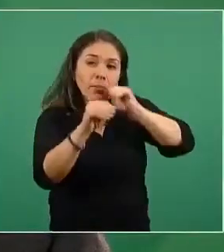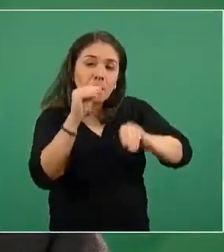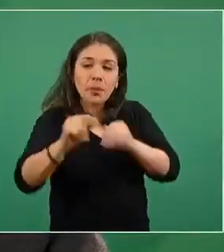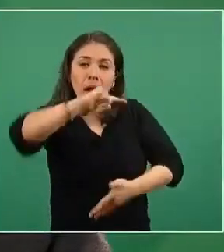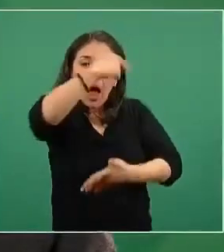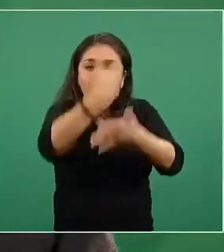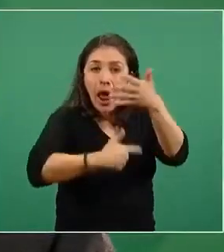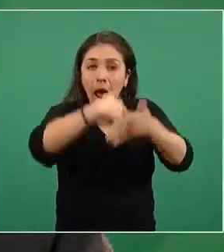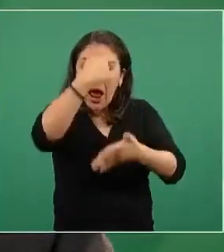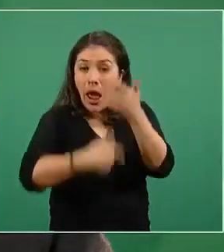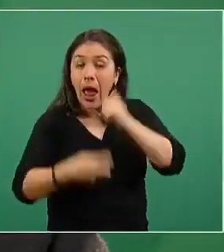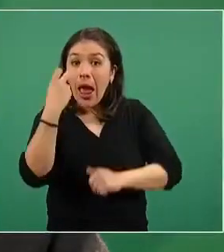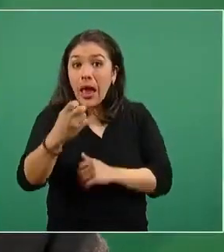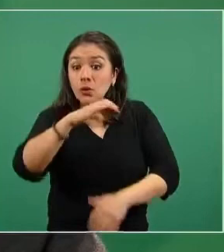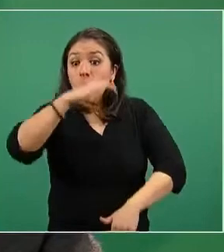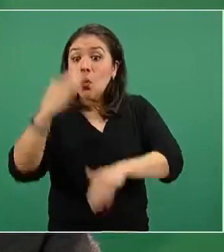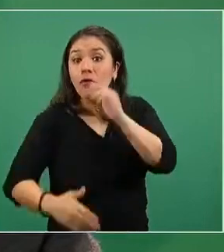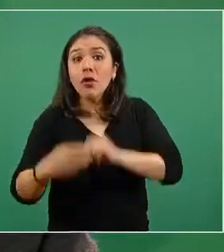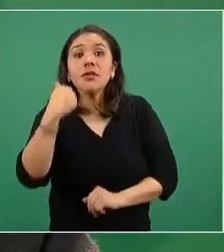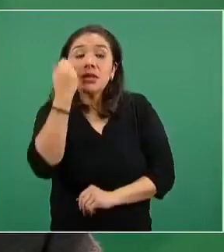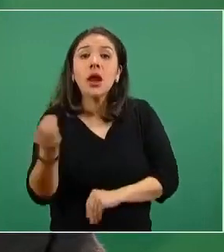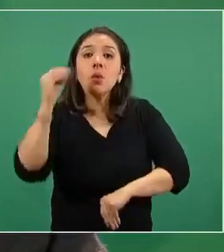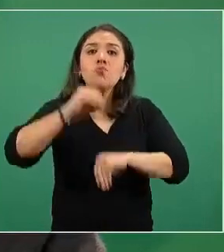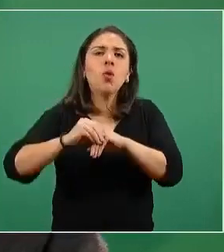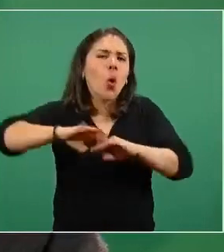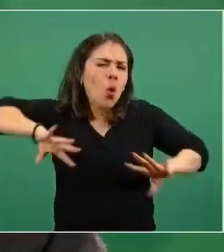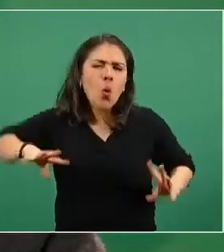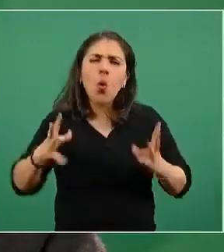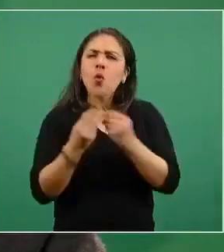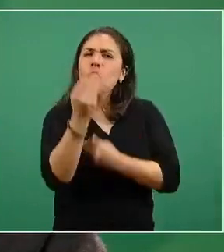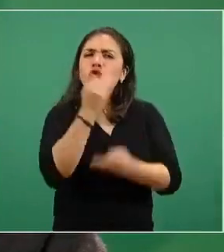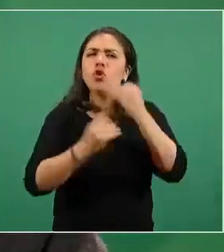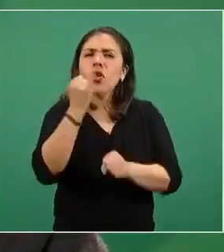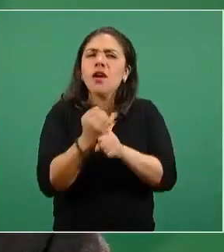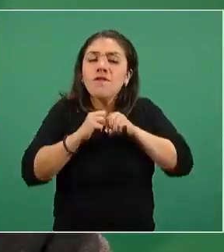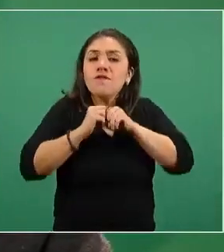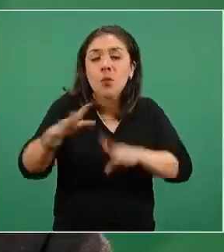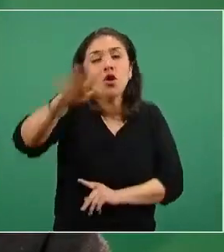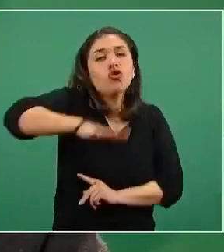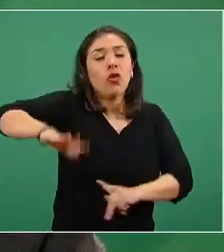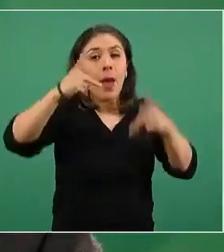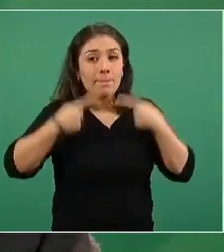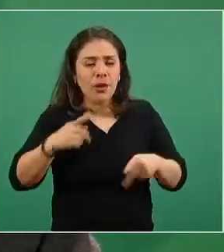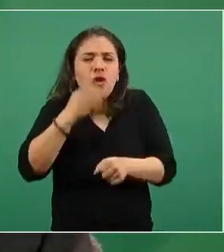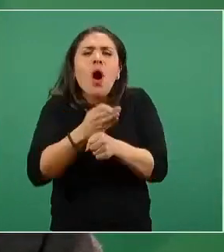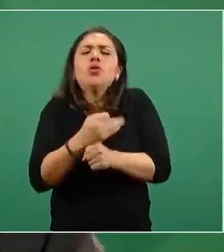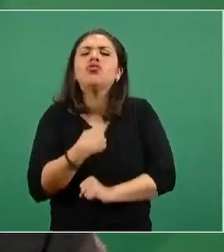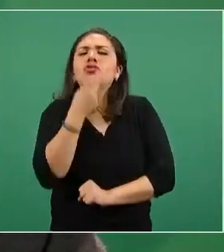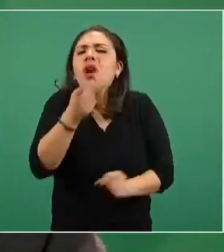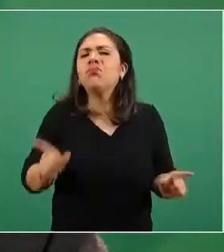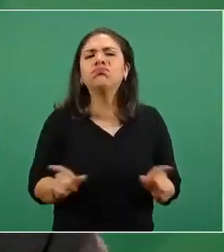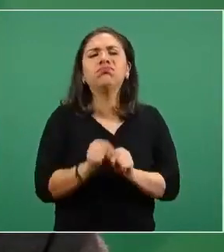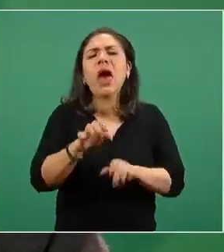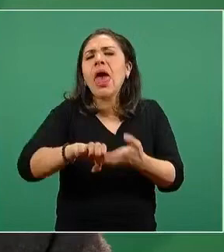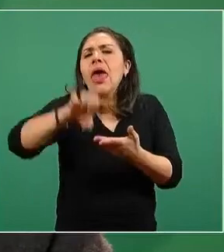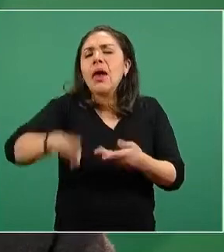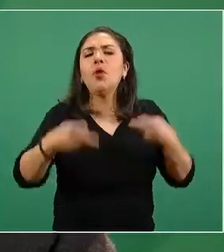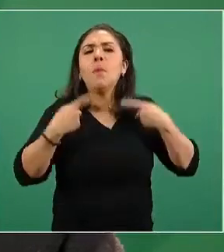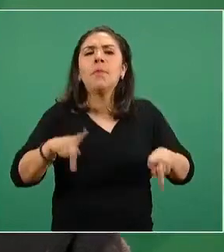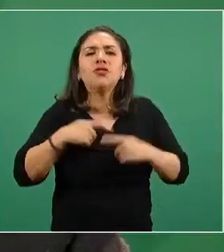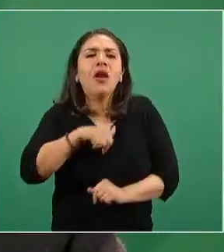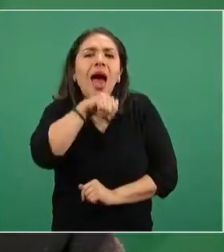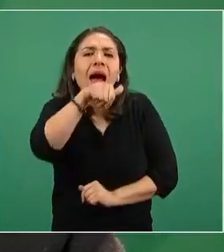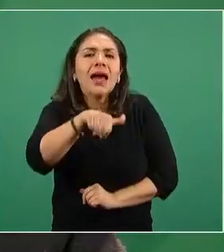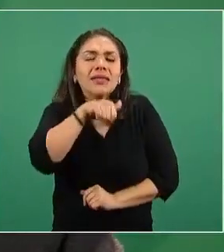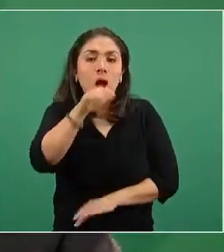censos. La meta final es tener integrada toda la información de toda la población. Pongo ahora el ejemplo de los adultos mayores, primero